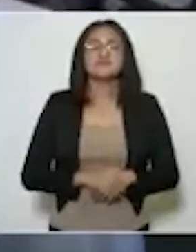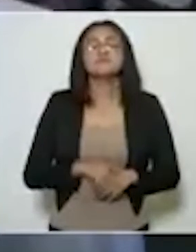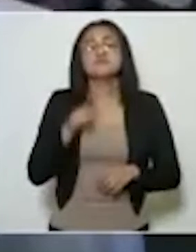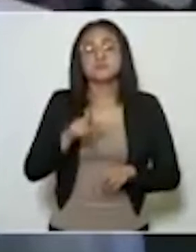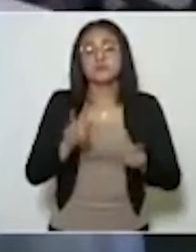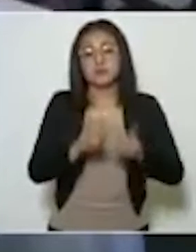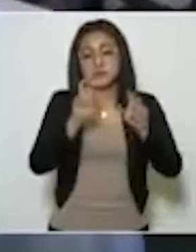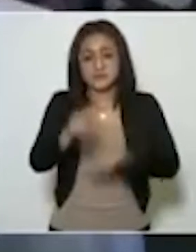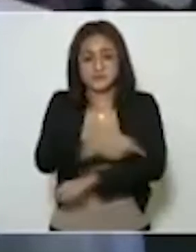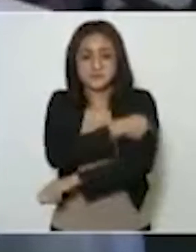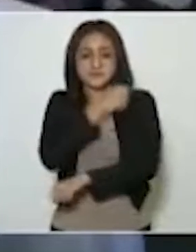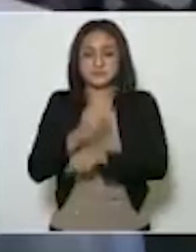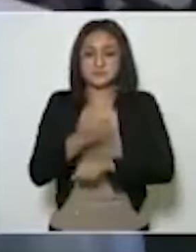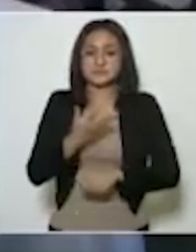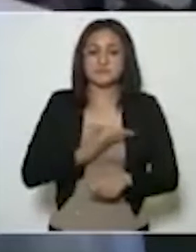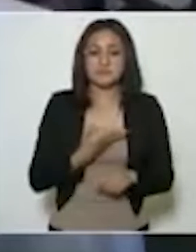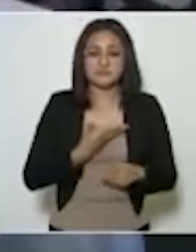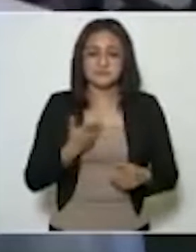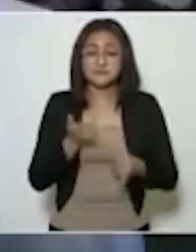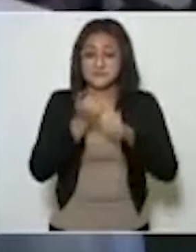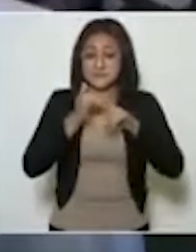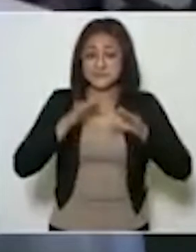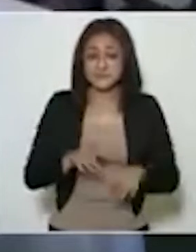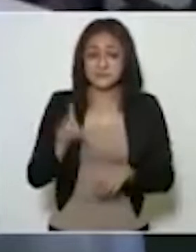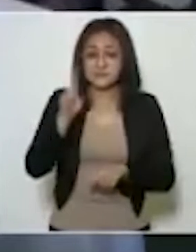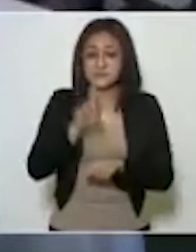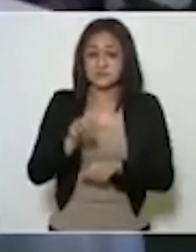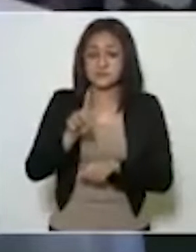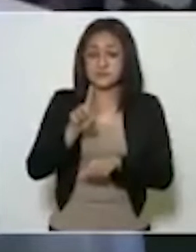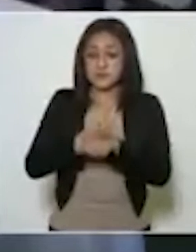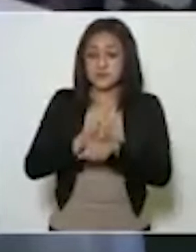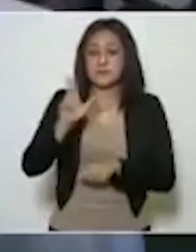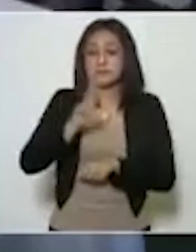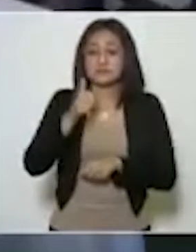en tema vacunación, informar que a partir del día